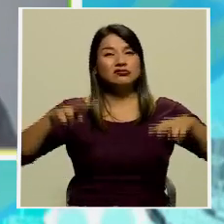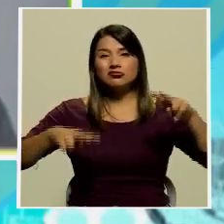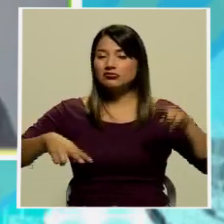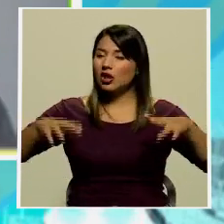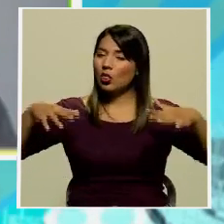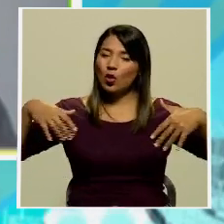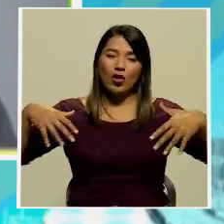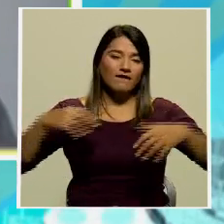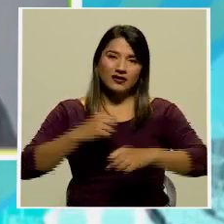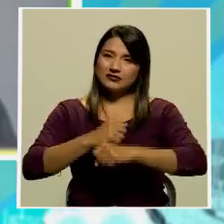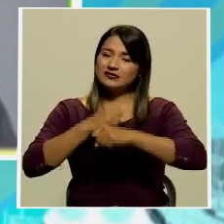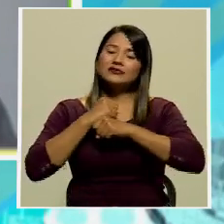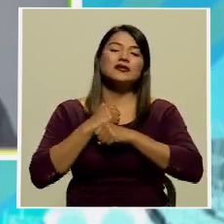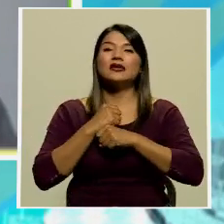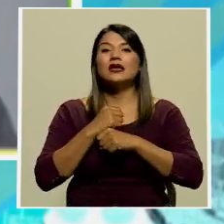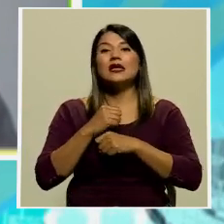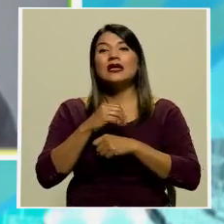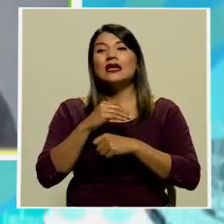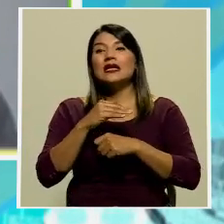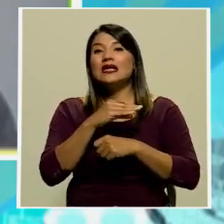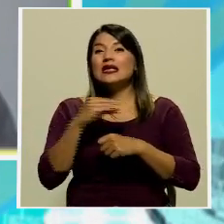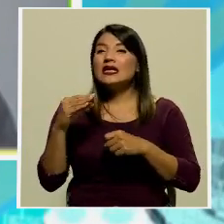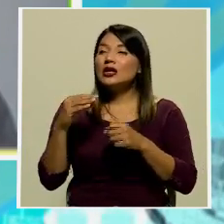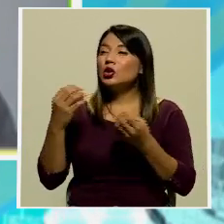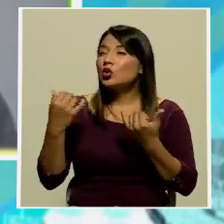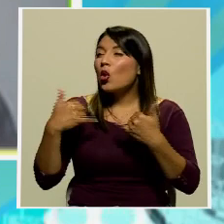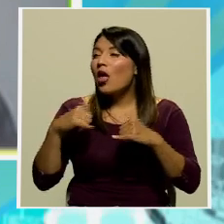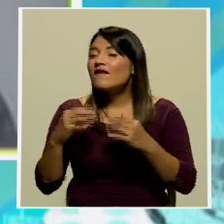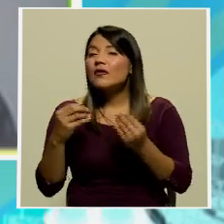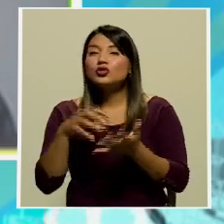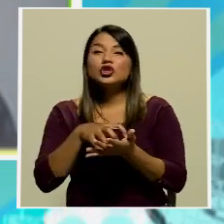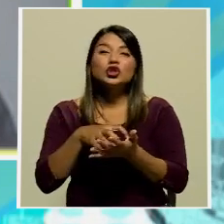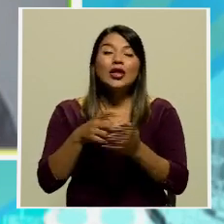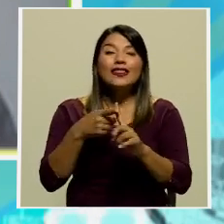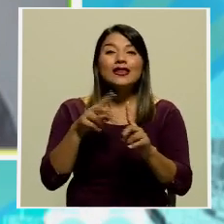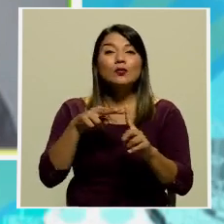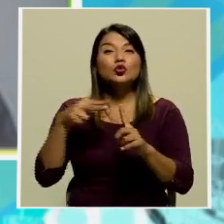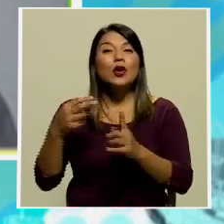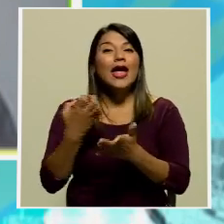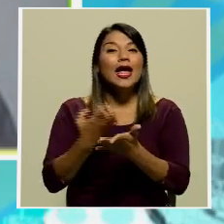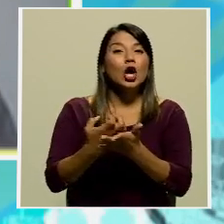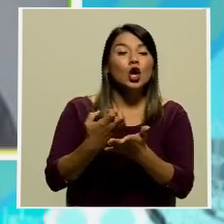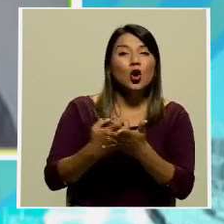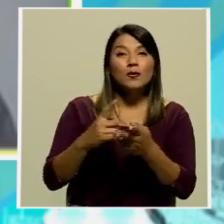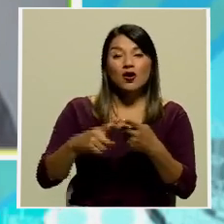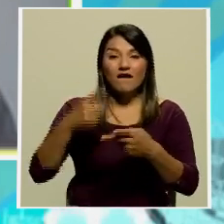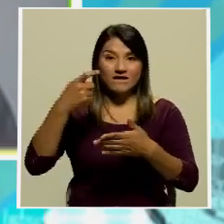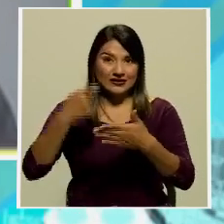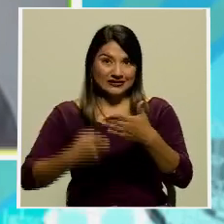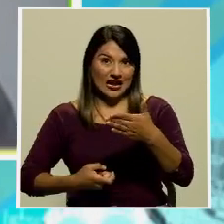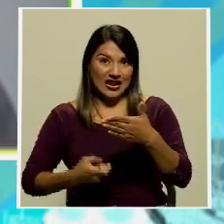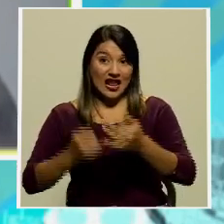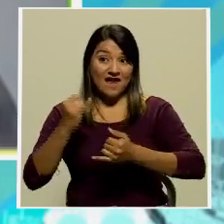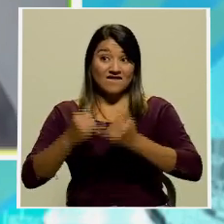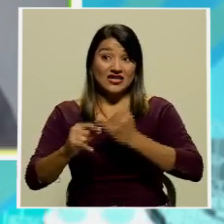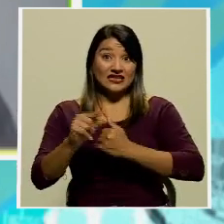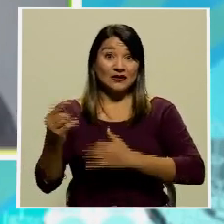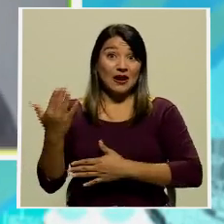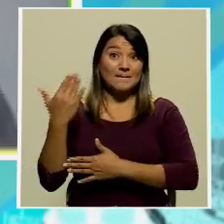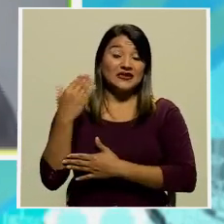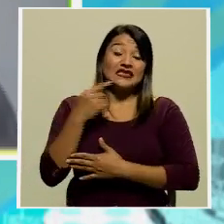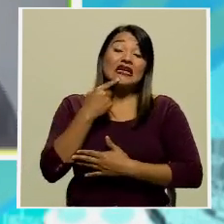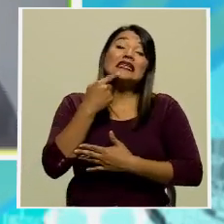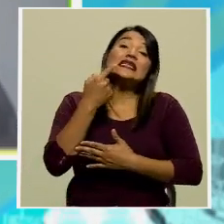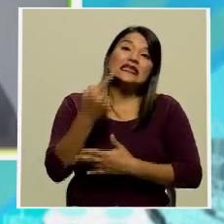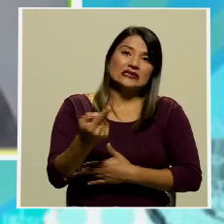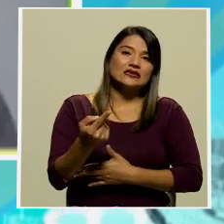el punto de vista fiscal y monetario. Recientemente, este fin de semana, se dio un debate sobre si es claro que muy probablemente no vaya a ocurrir, pero